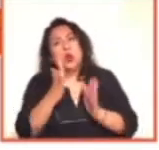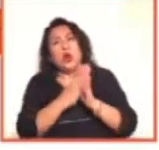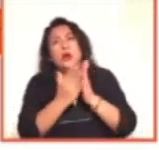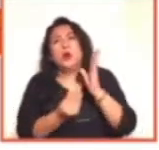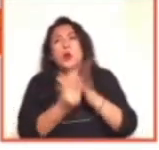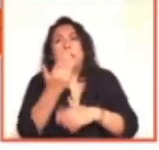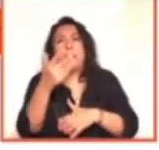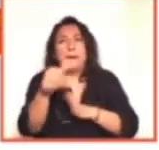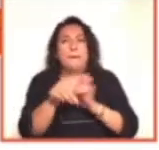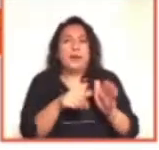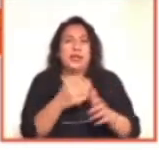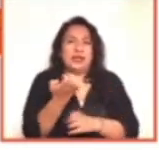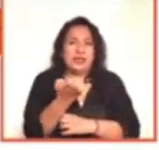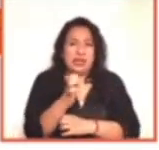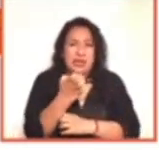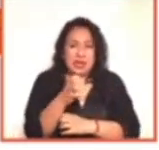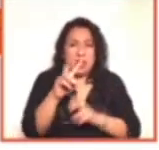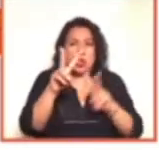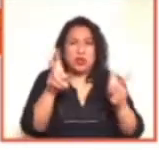enero, que es Nancy,